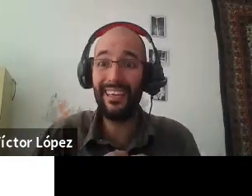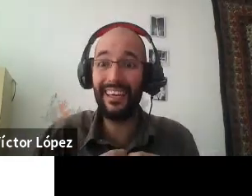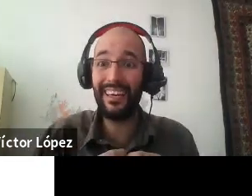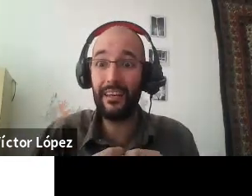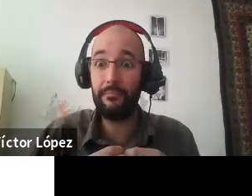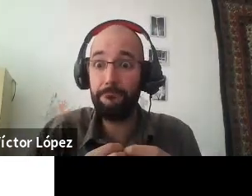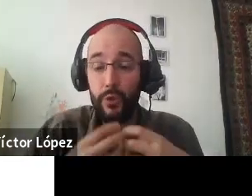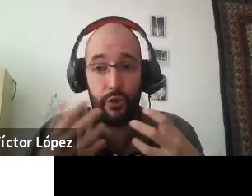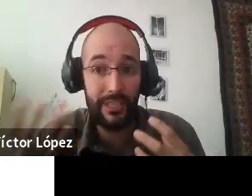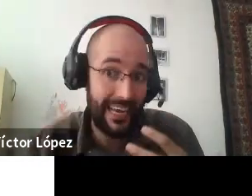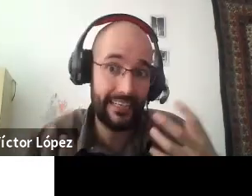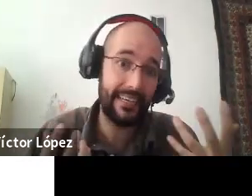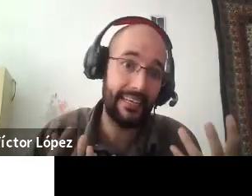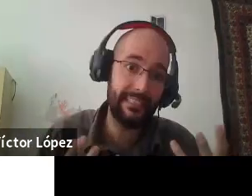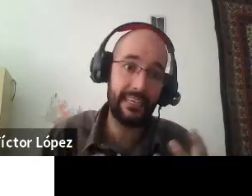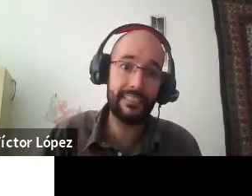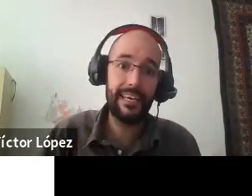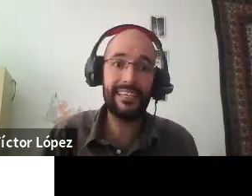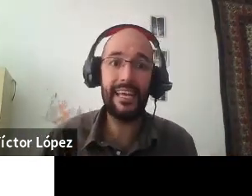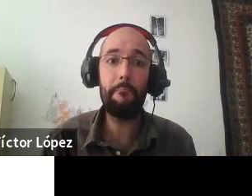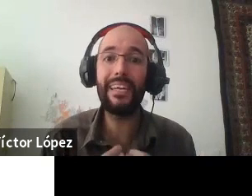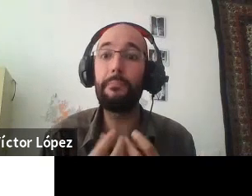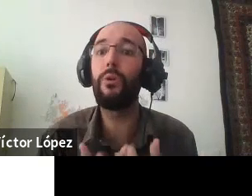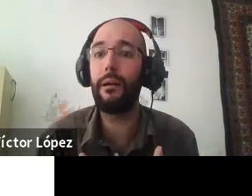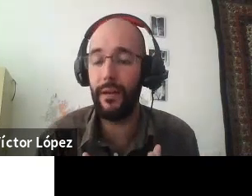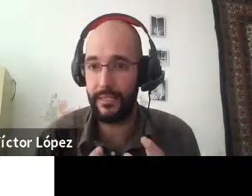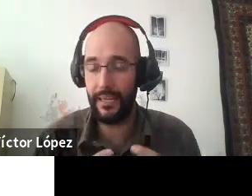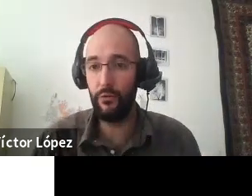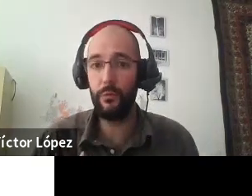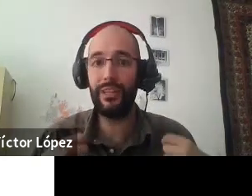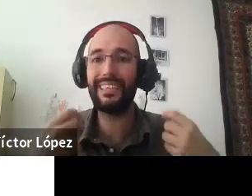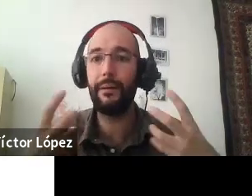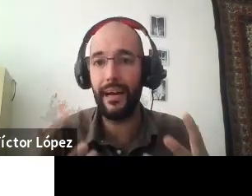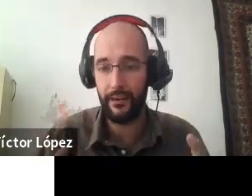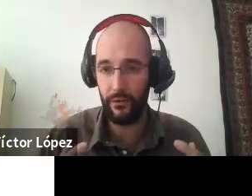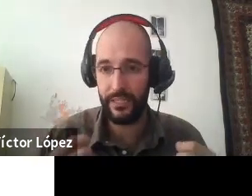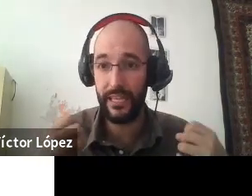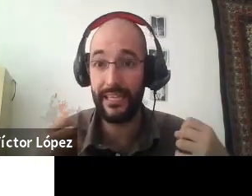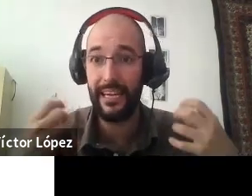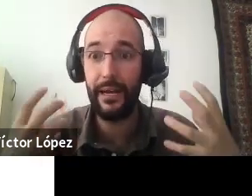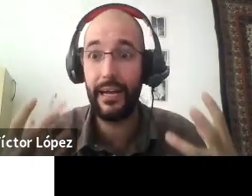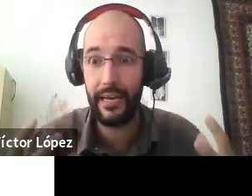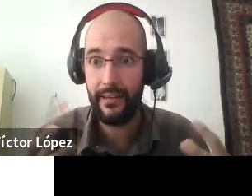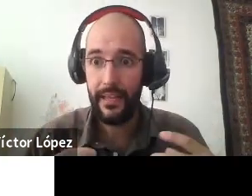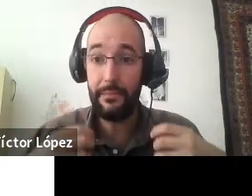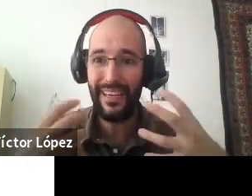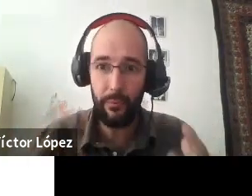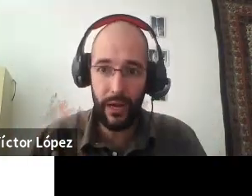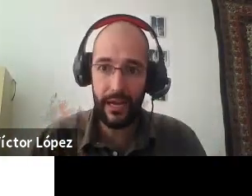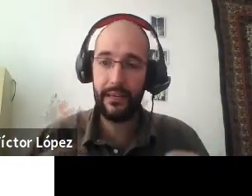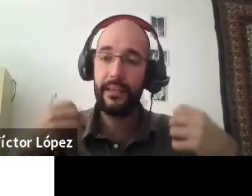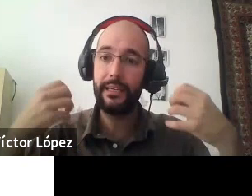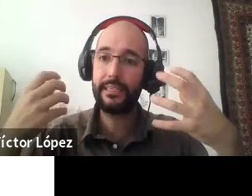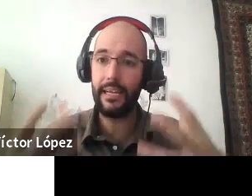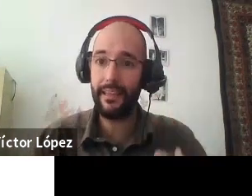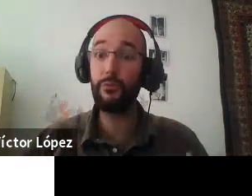y cuestiones reales, realistas, que sean manipulables, que el alumno pueda trabajar, ¿no? Esta idea de trabajar y